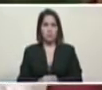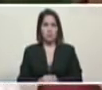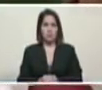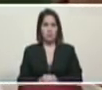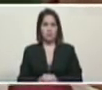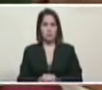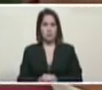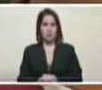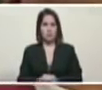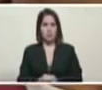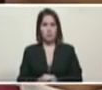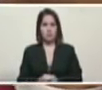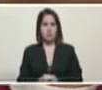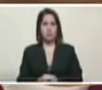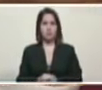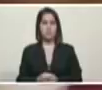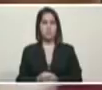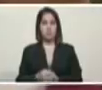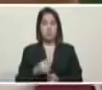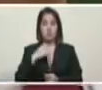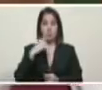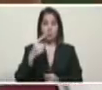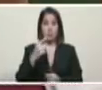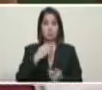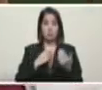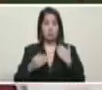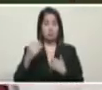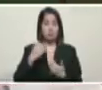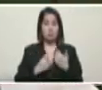Como se los he dicho uno por uno, de los heridos,